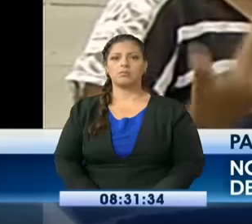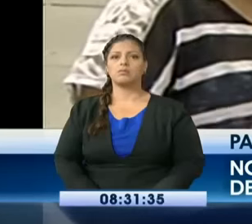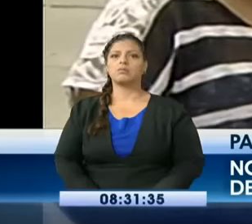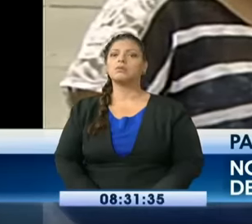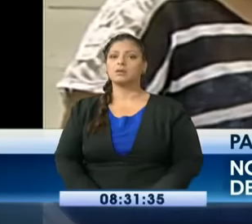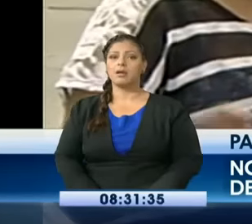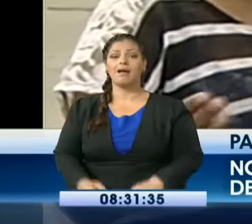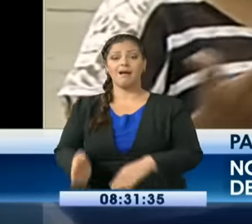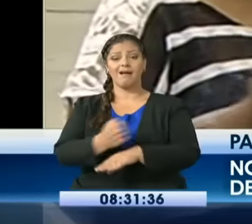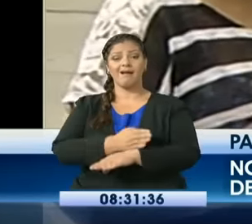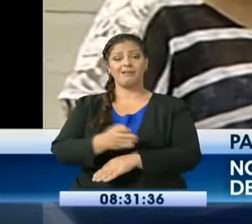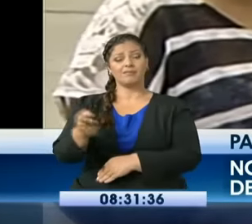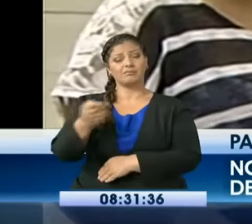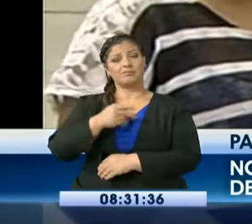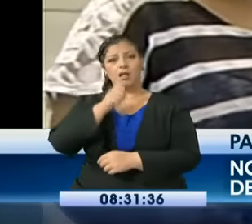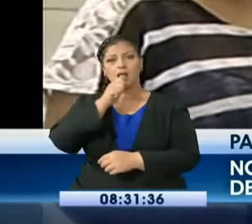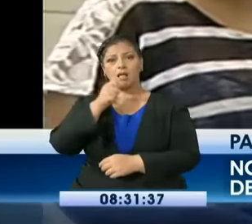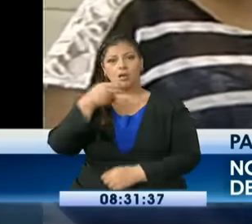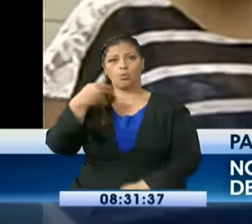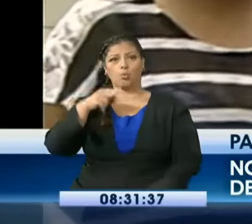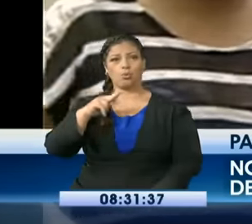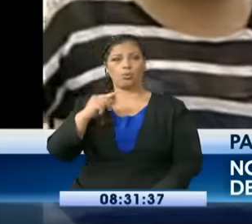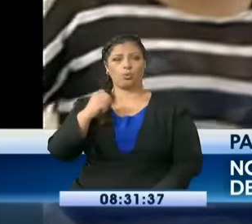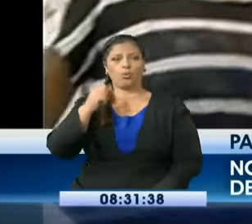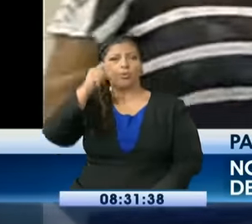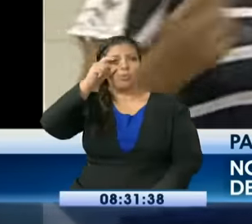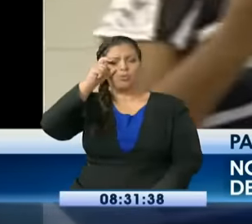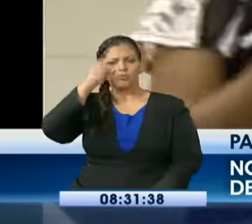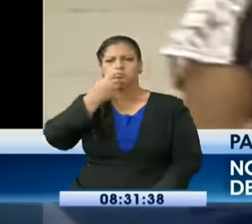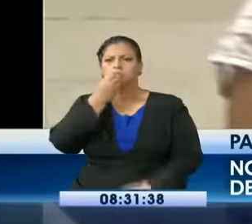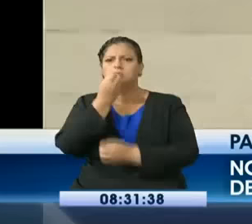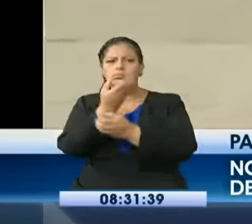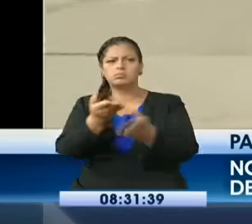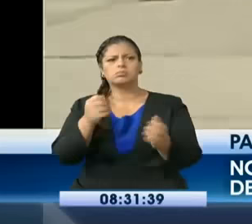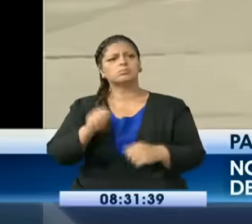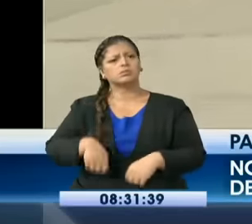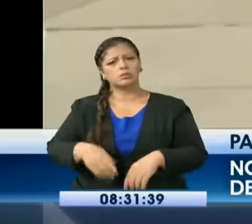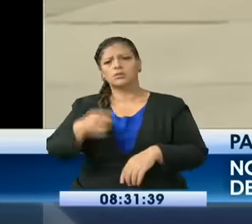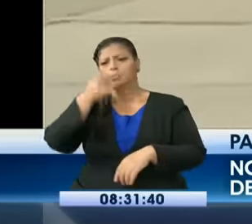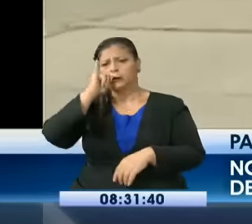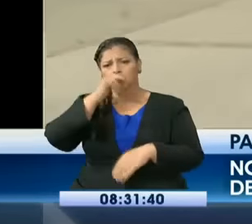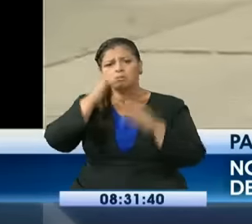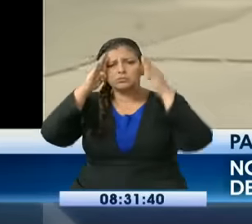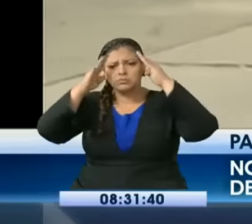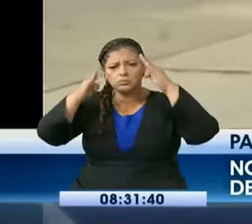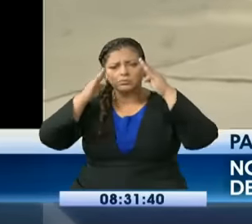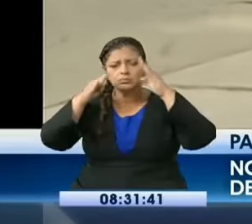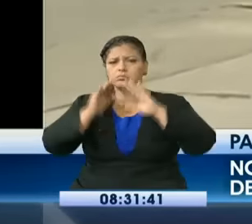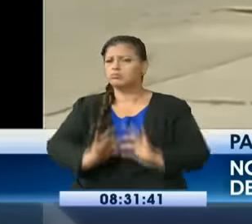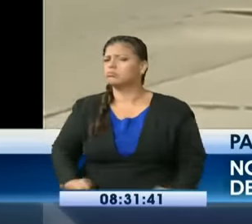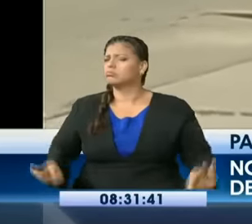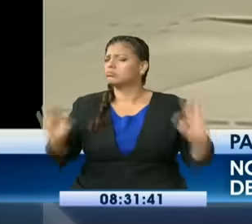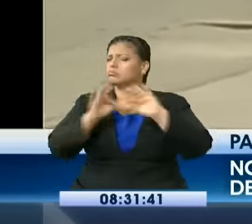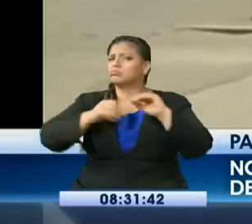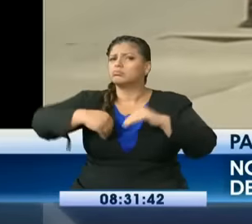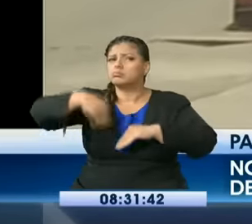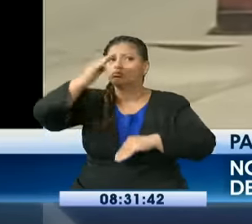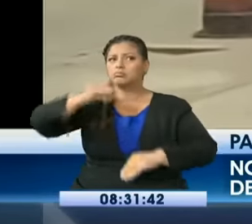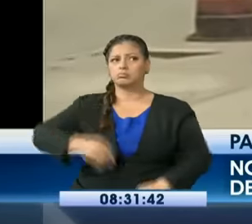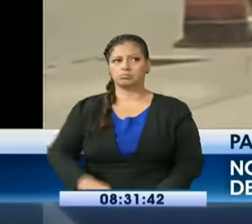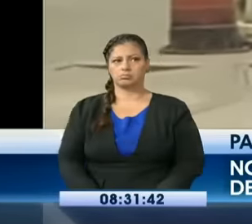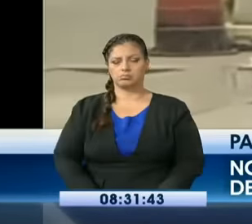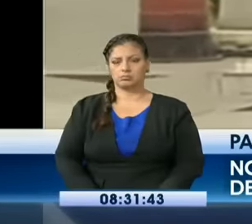de la mayoría. Quiero que usted ingrese al mediodía y vea cuántos niños caminan alrededor de una sola unidad, de un solo vehículo. Mientras